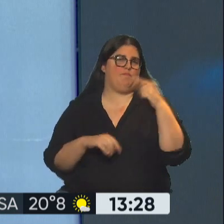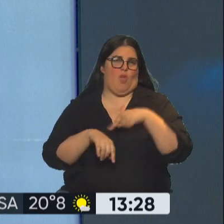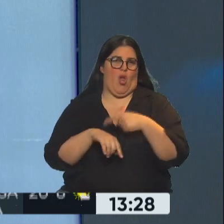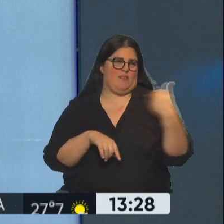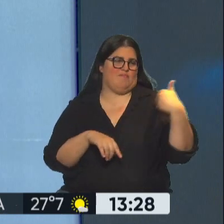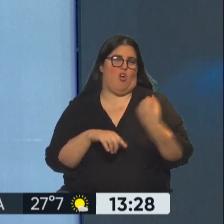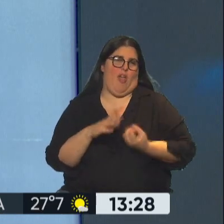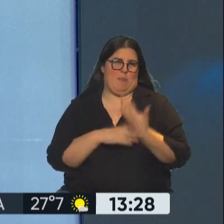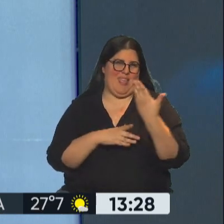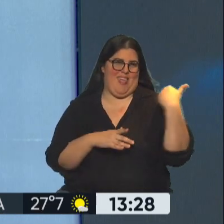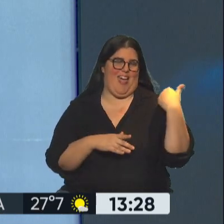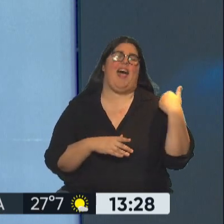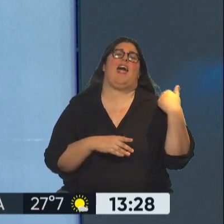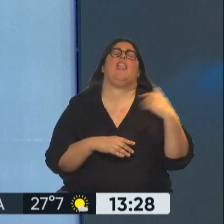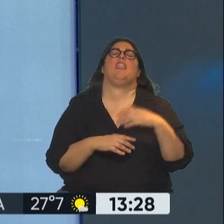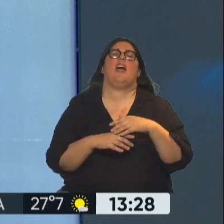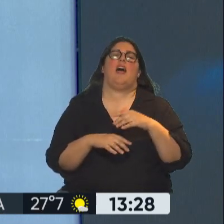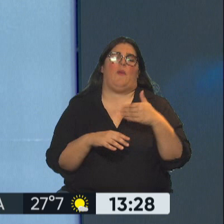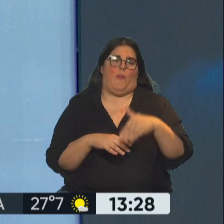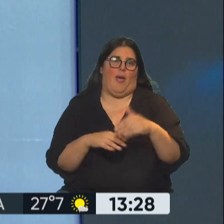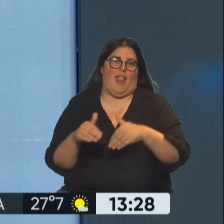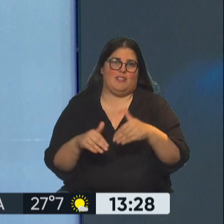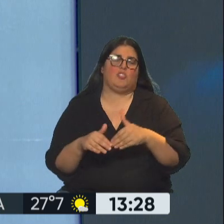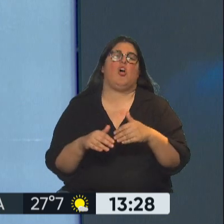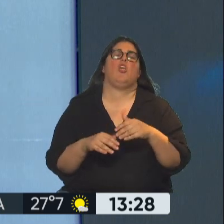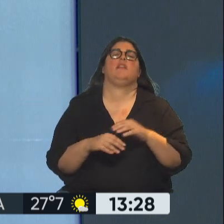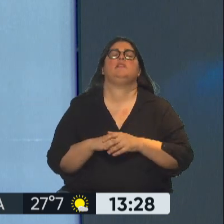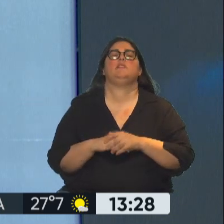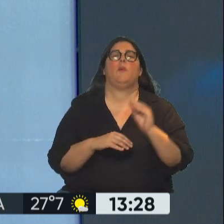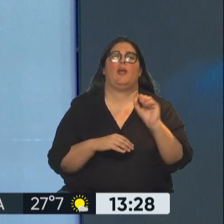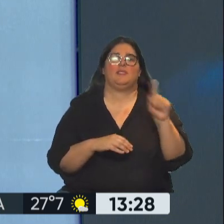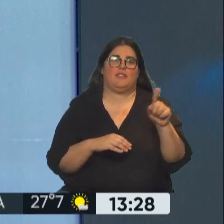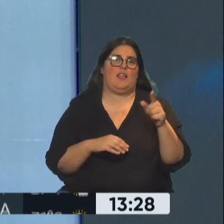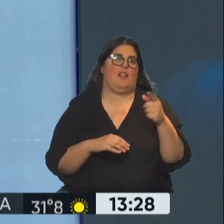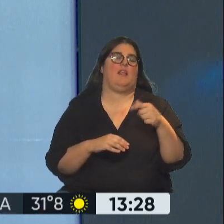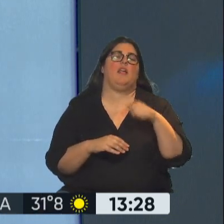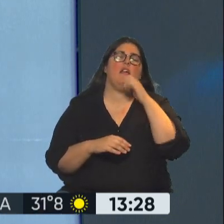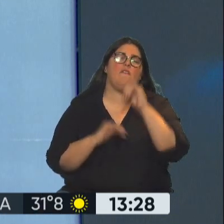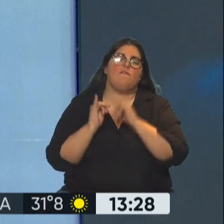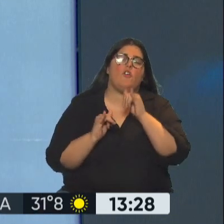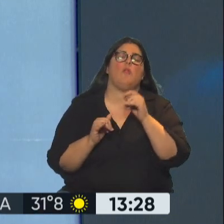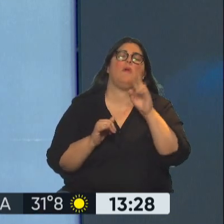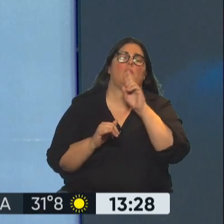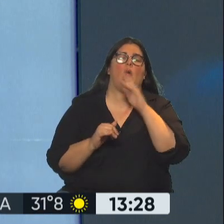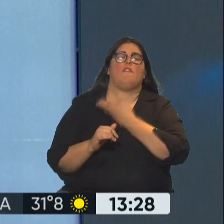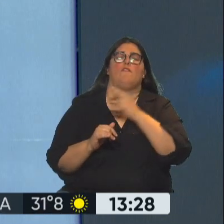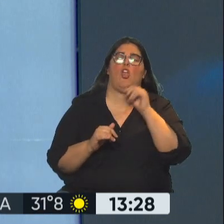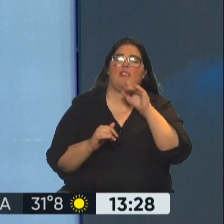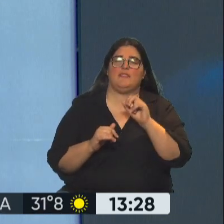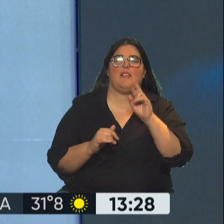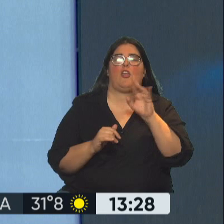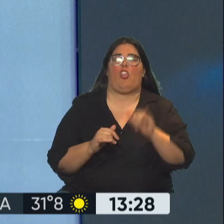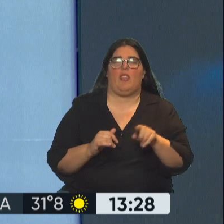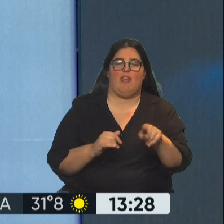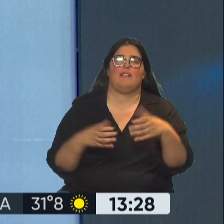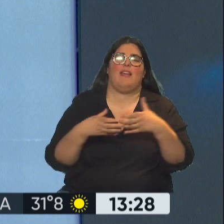la mañana, lógicamente las horas previas de este balotaje en Brasil, el informe de Florencia Rodríguez, allí el equipo de